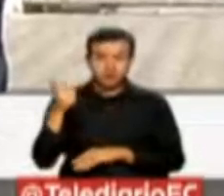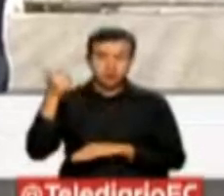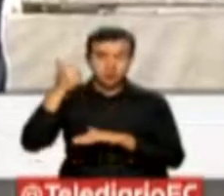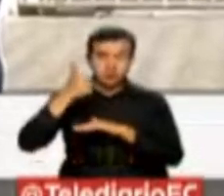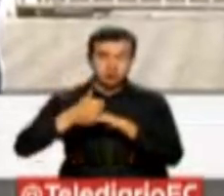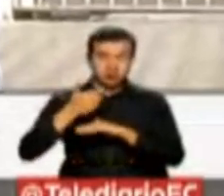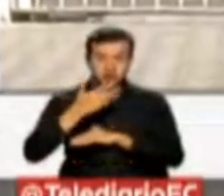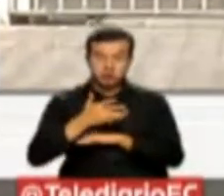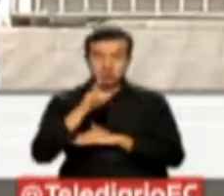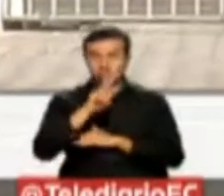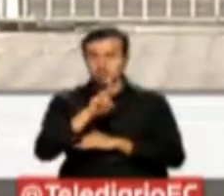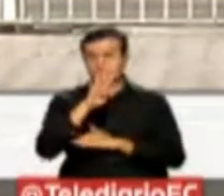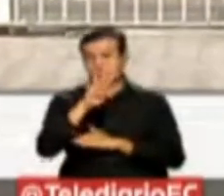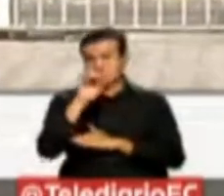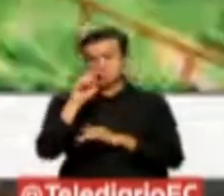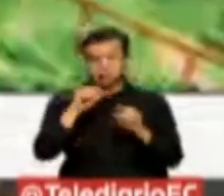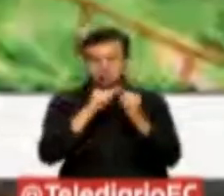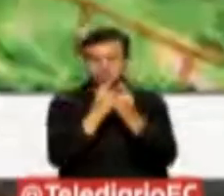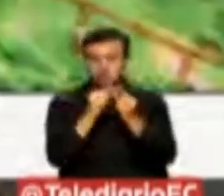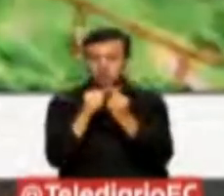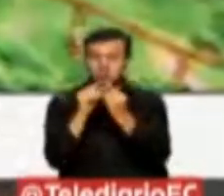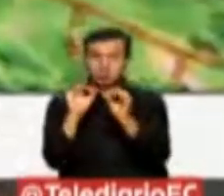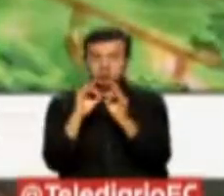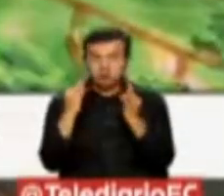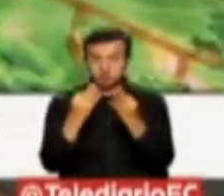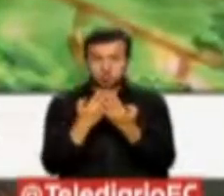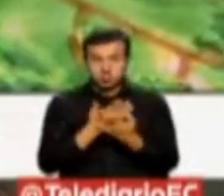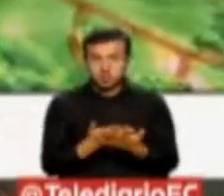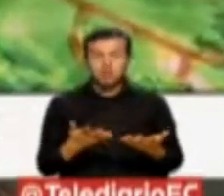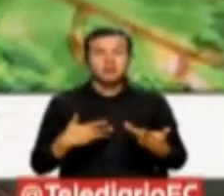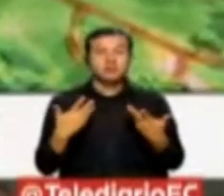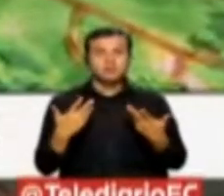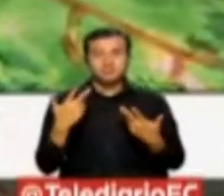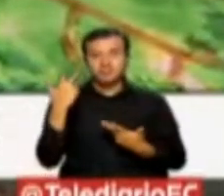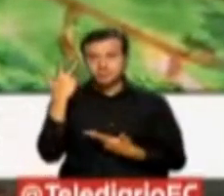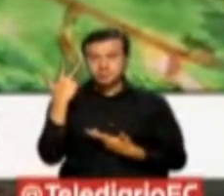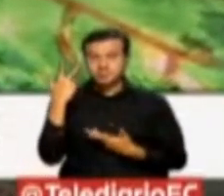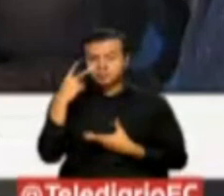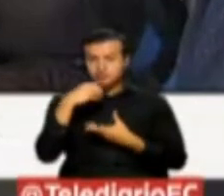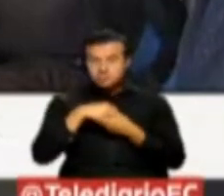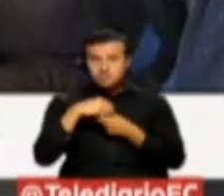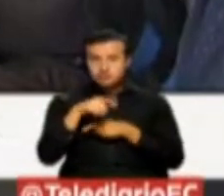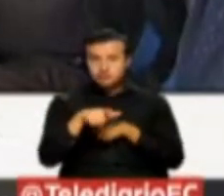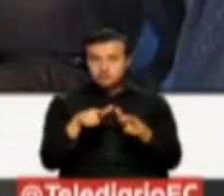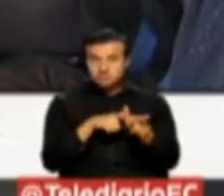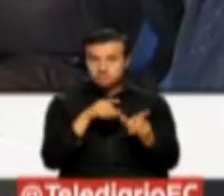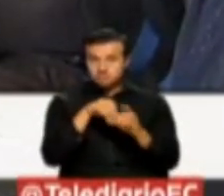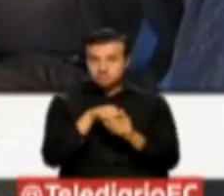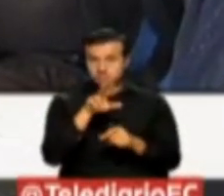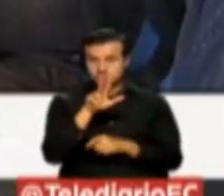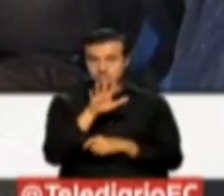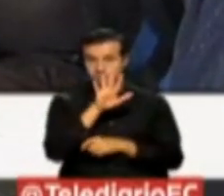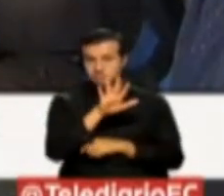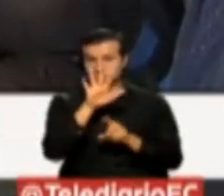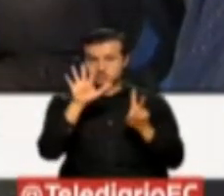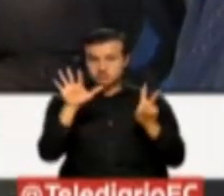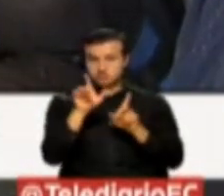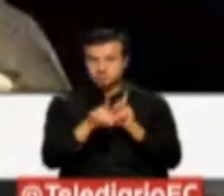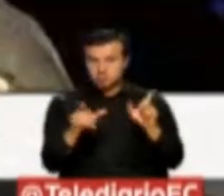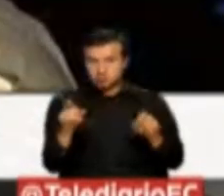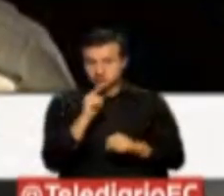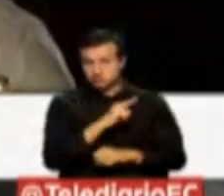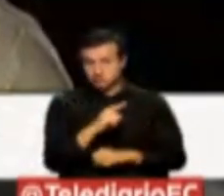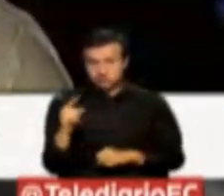locales, 240 grupos familiares permanecieron en 3 albergues. De estas cifras, 57 son